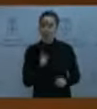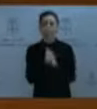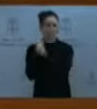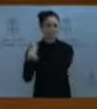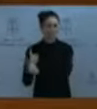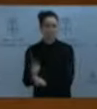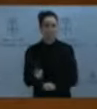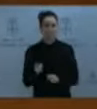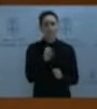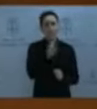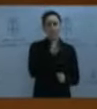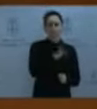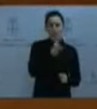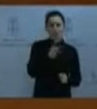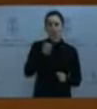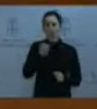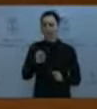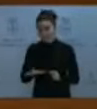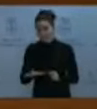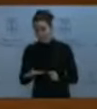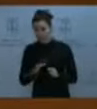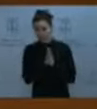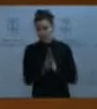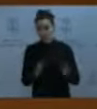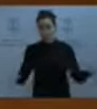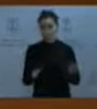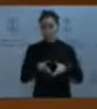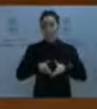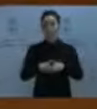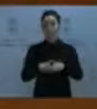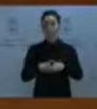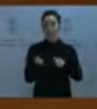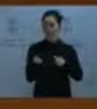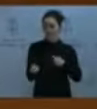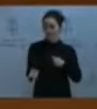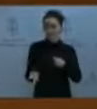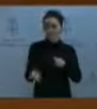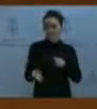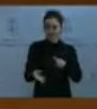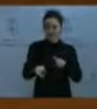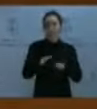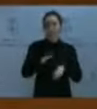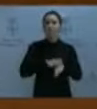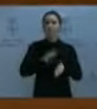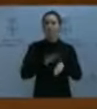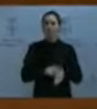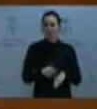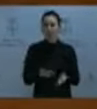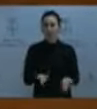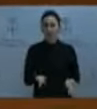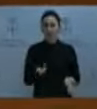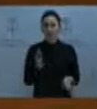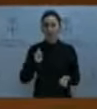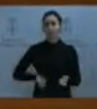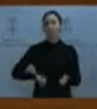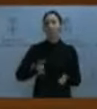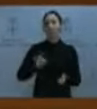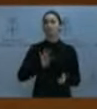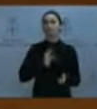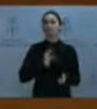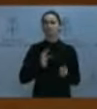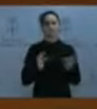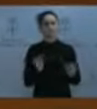gestión de los buques de los censos del Caladero Nacional del Cantábrico y Noroeste, con sentencias favorables, como es conocido, al